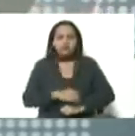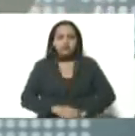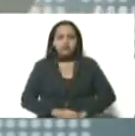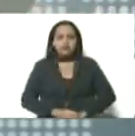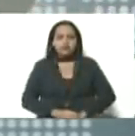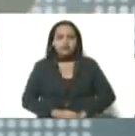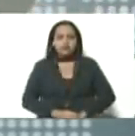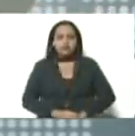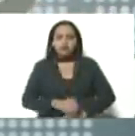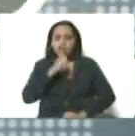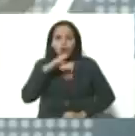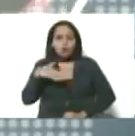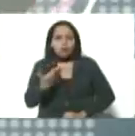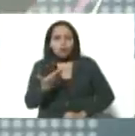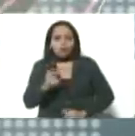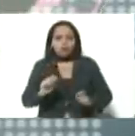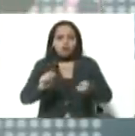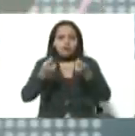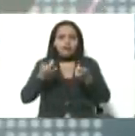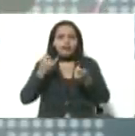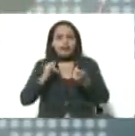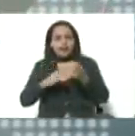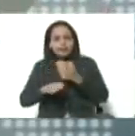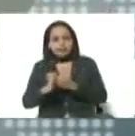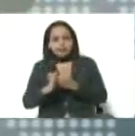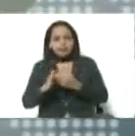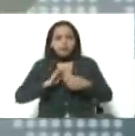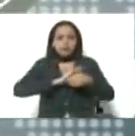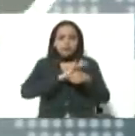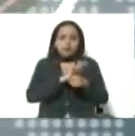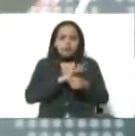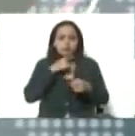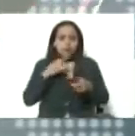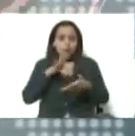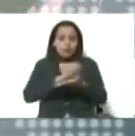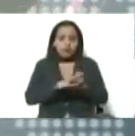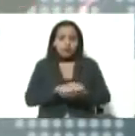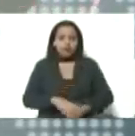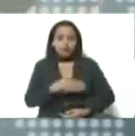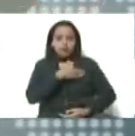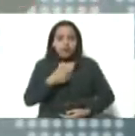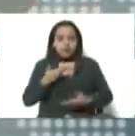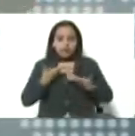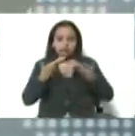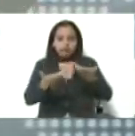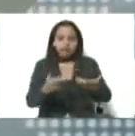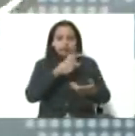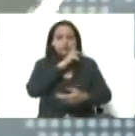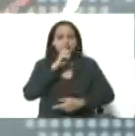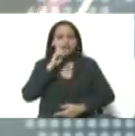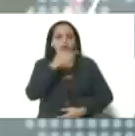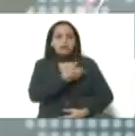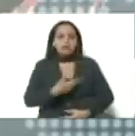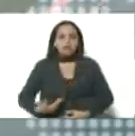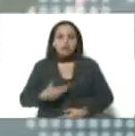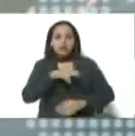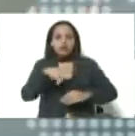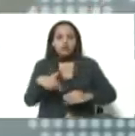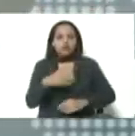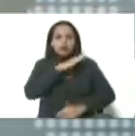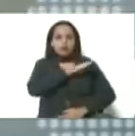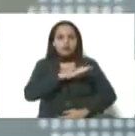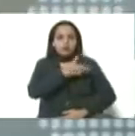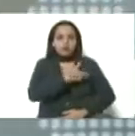irreversible que lo condujo a la muerte queremos enviar el nombre del presidente maduro de la posición presidencial